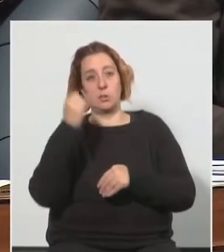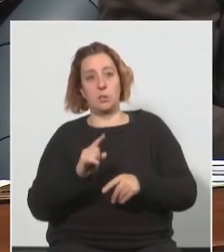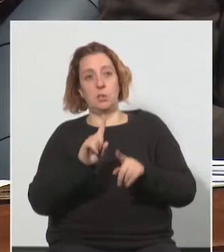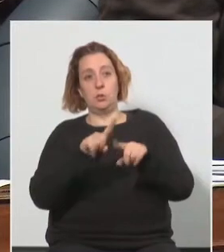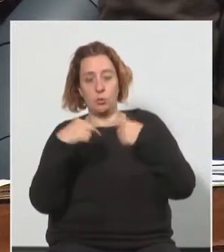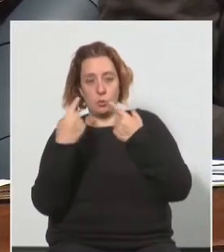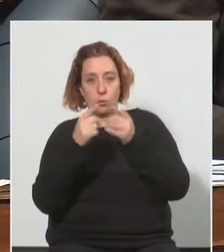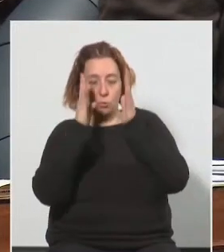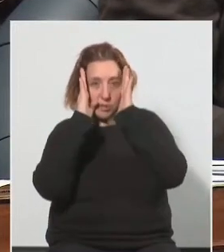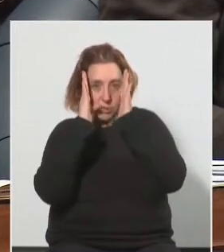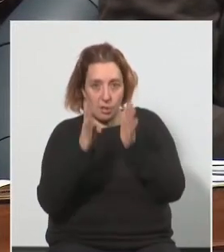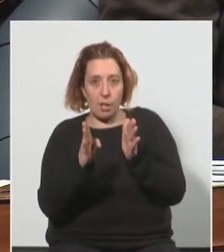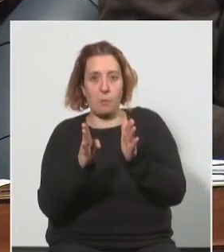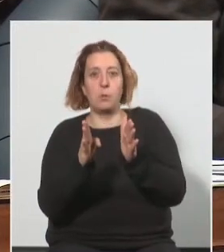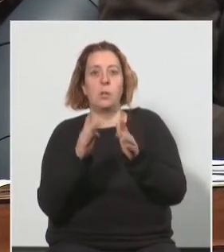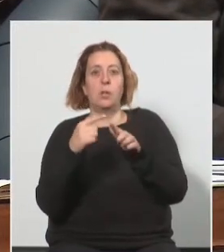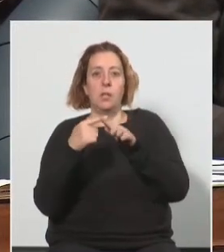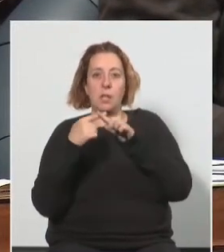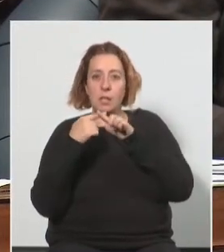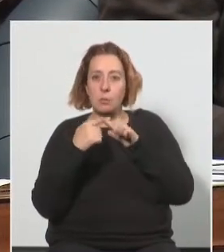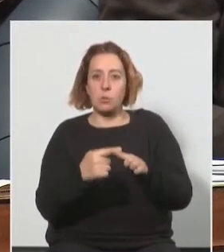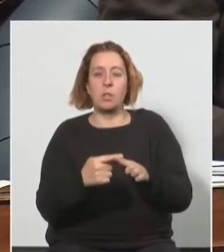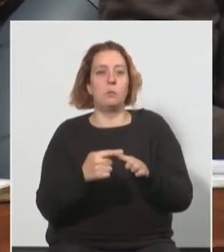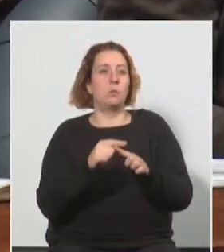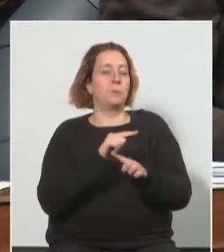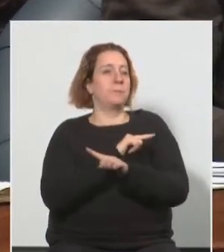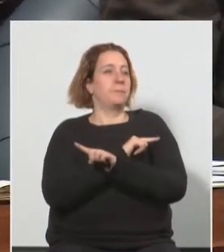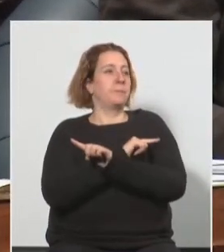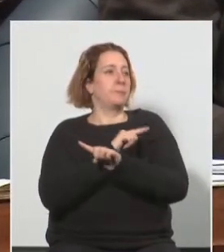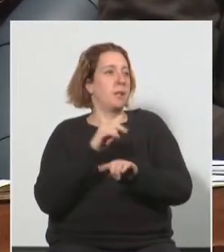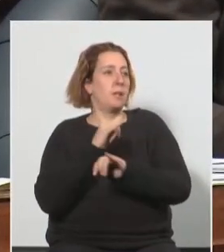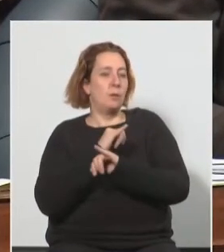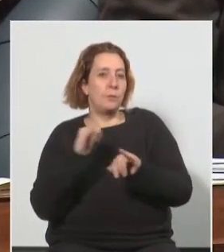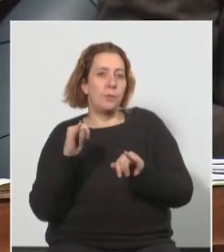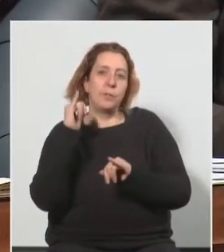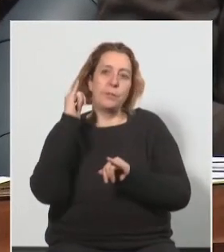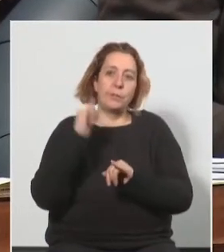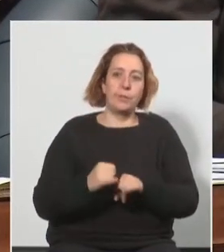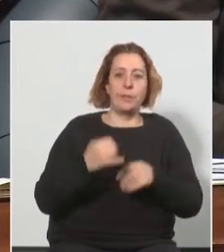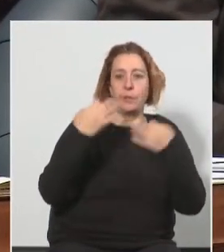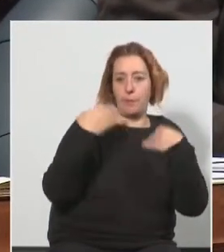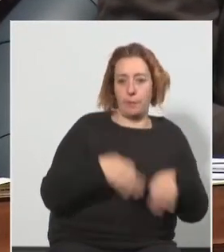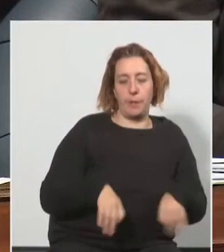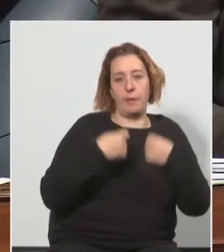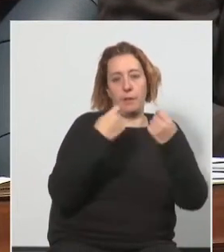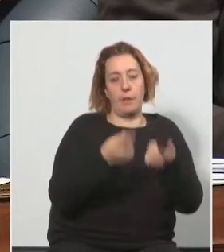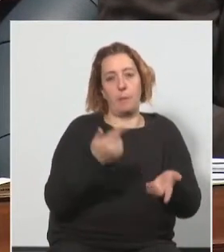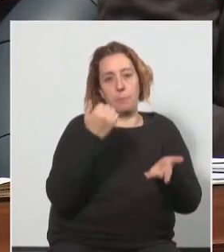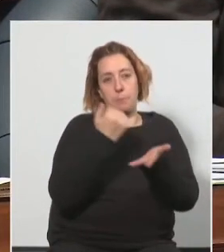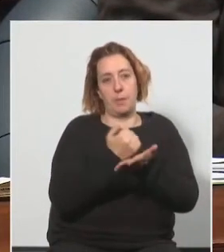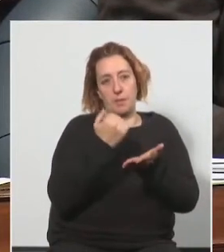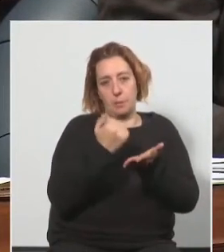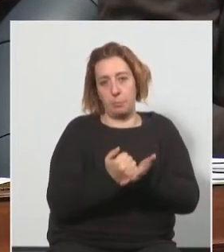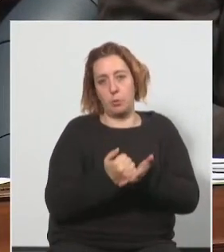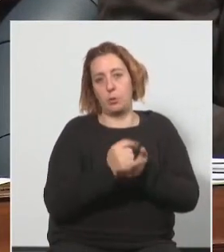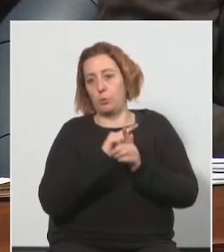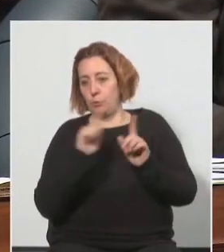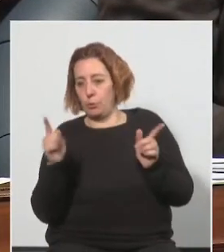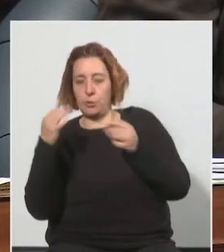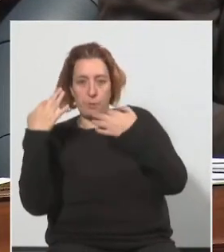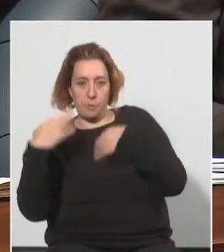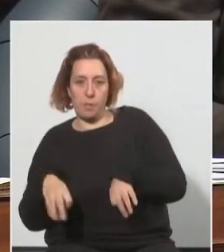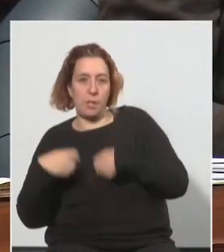nos centramos y discutimos y no salimos de si correspondía o no la expedición del